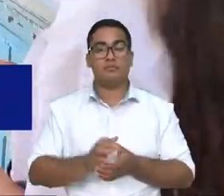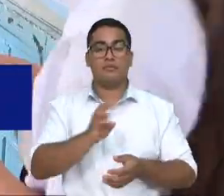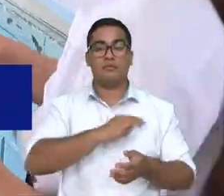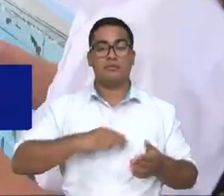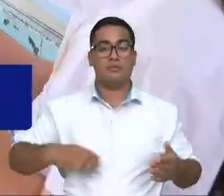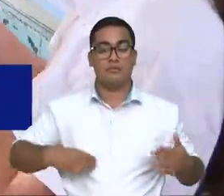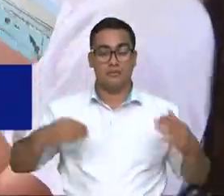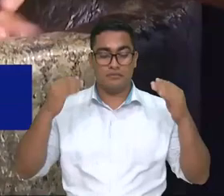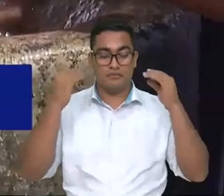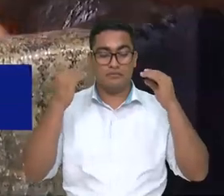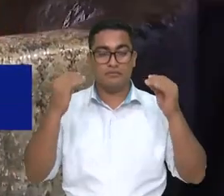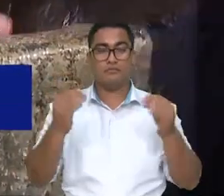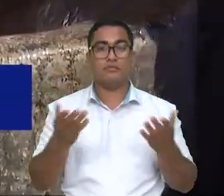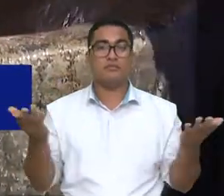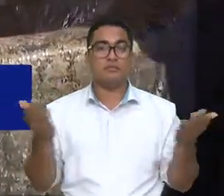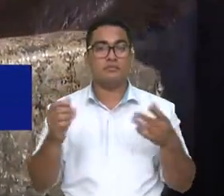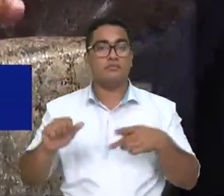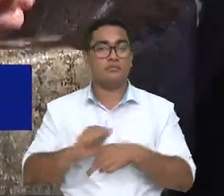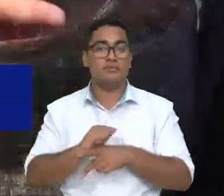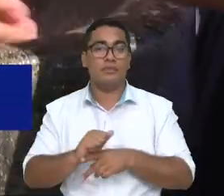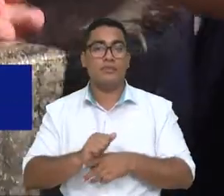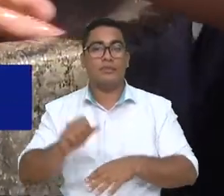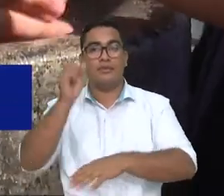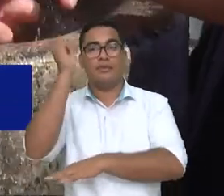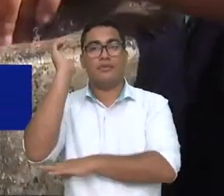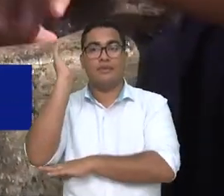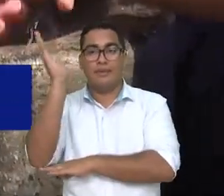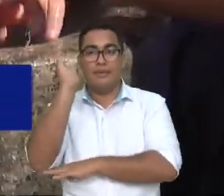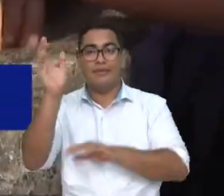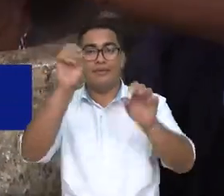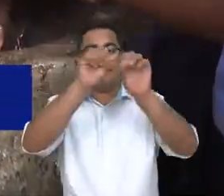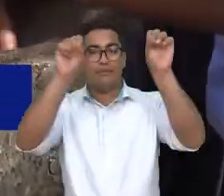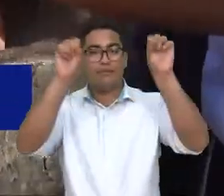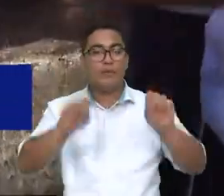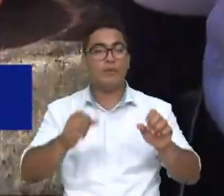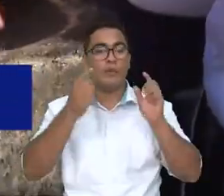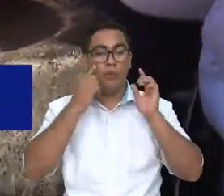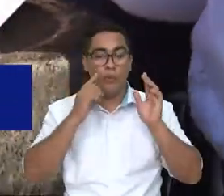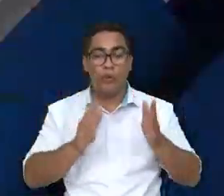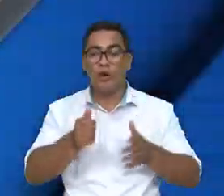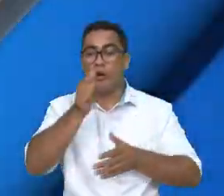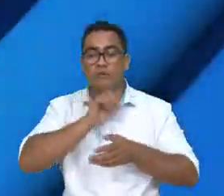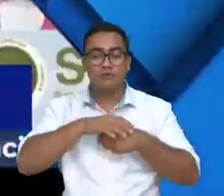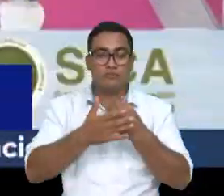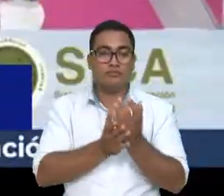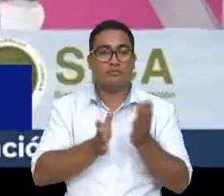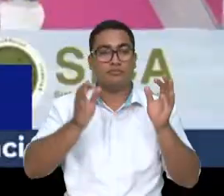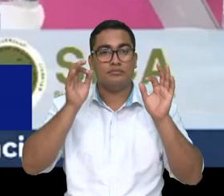Ministerio de Educación implementa charlas educativas y prácticas del buen lavado de mano.